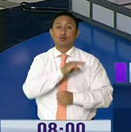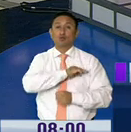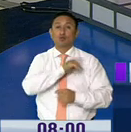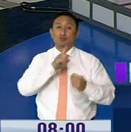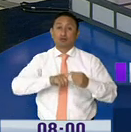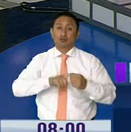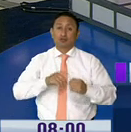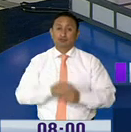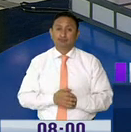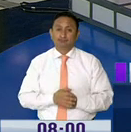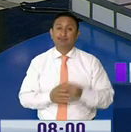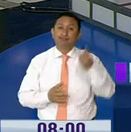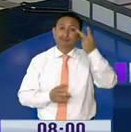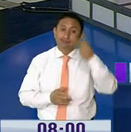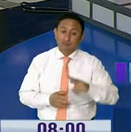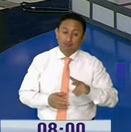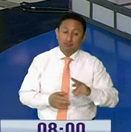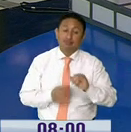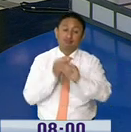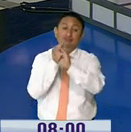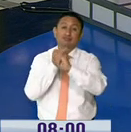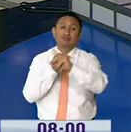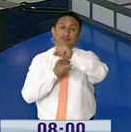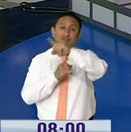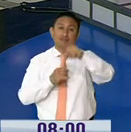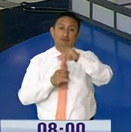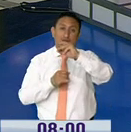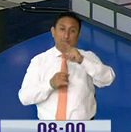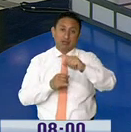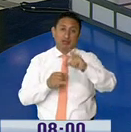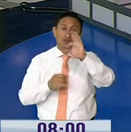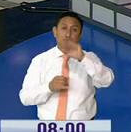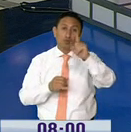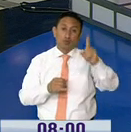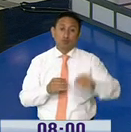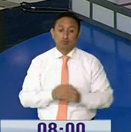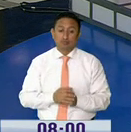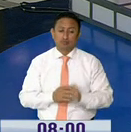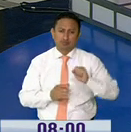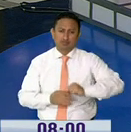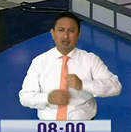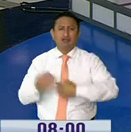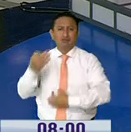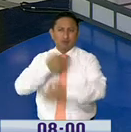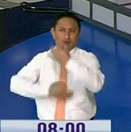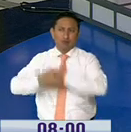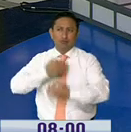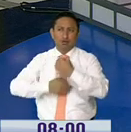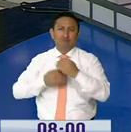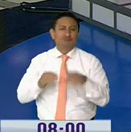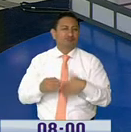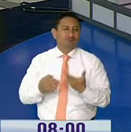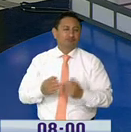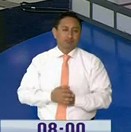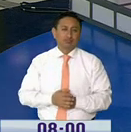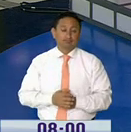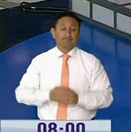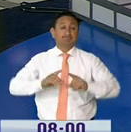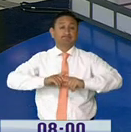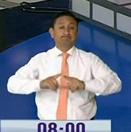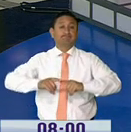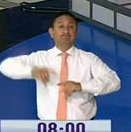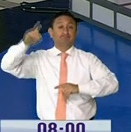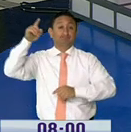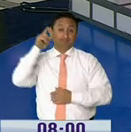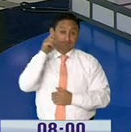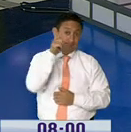Quito. Estaremos hablando también con el ingeniero Juan Zapata, el director del ECO-91, para que nos vaya contando cómo van las cosas. Pero sobre todo, estaremos hablando